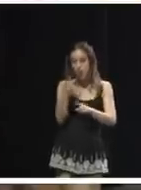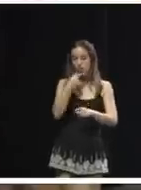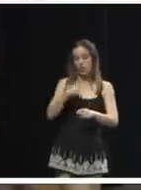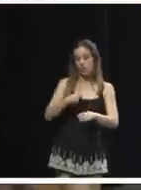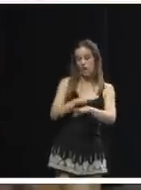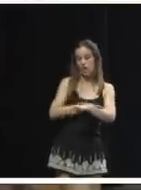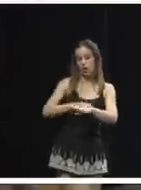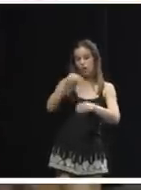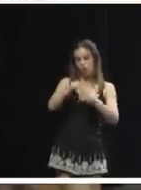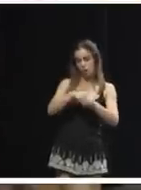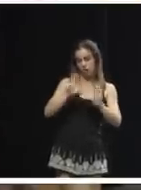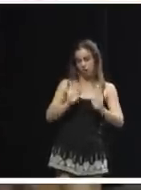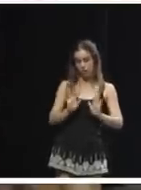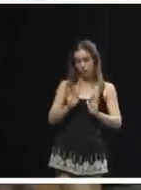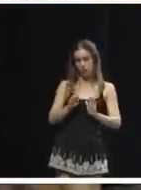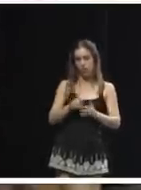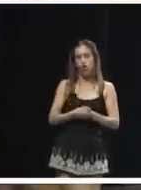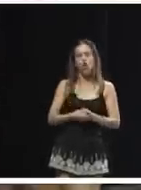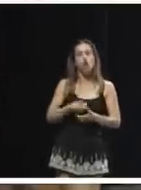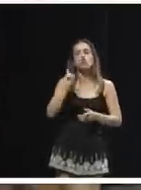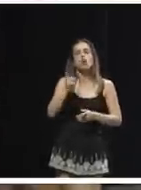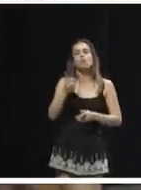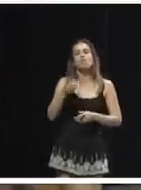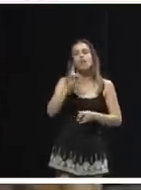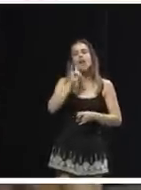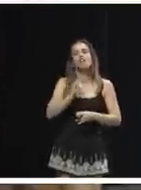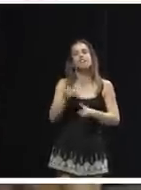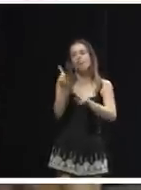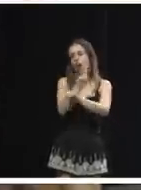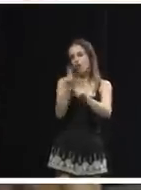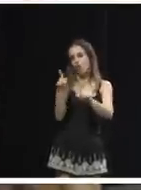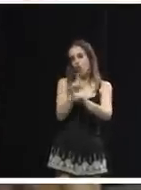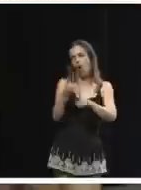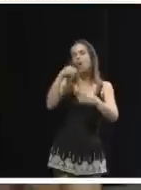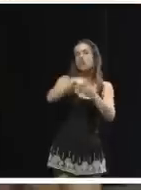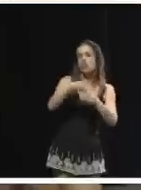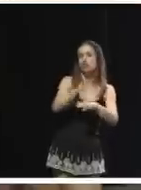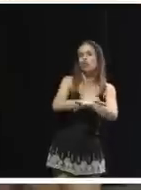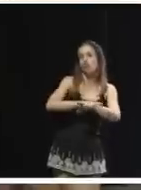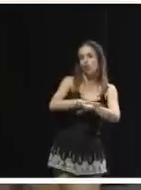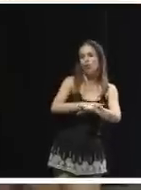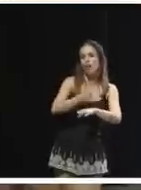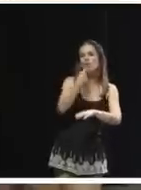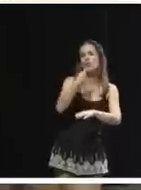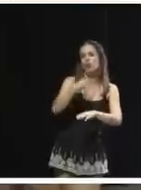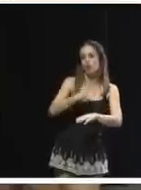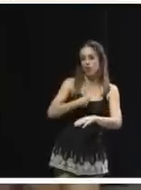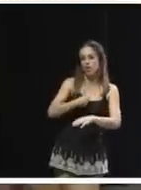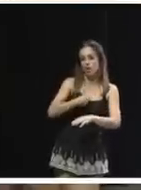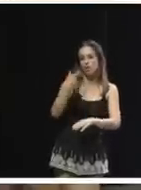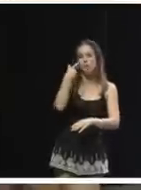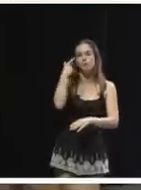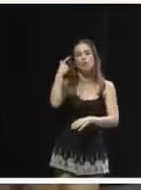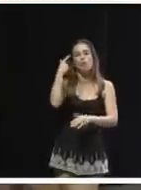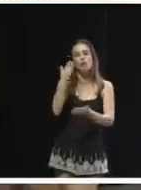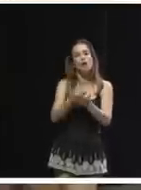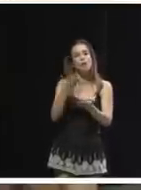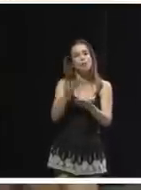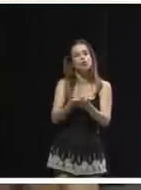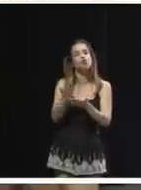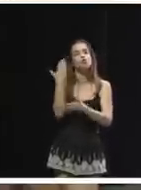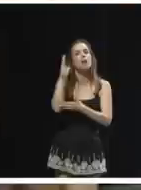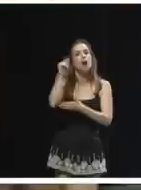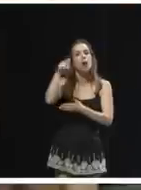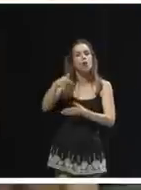gobierno, no solo las eléctricas, nos lo decían dentro del gobierno. Y hemos demostrado no solamente